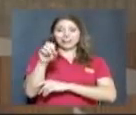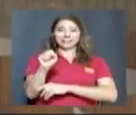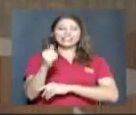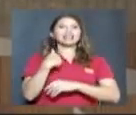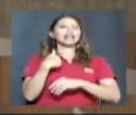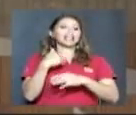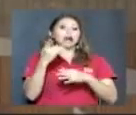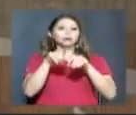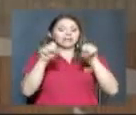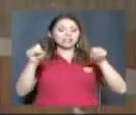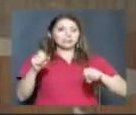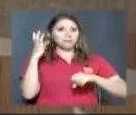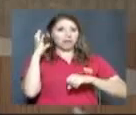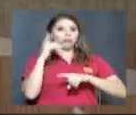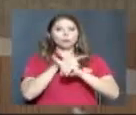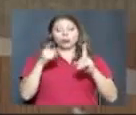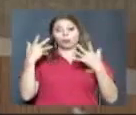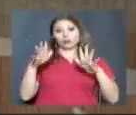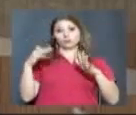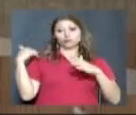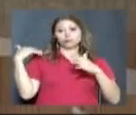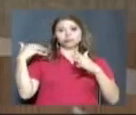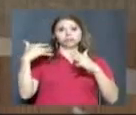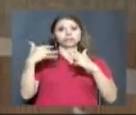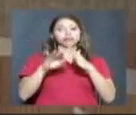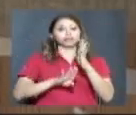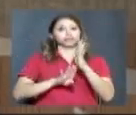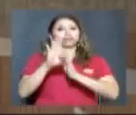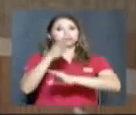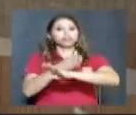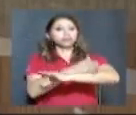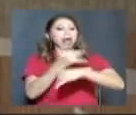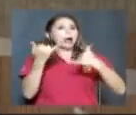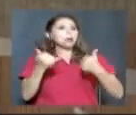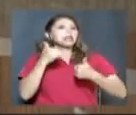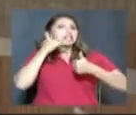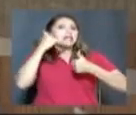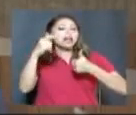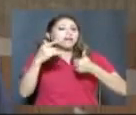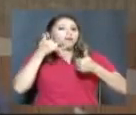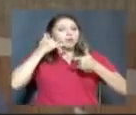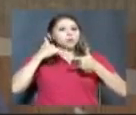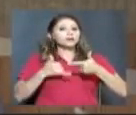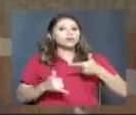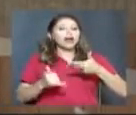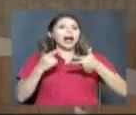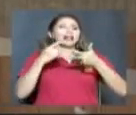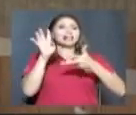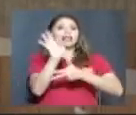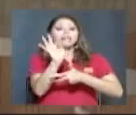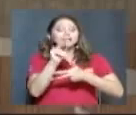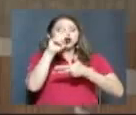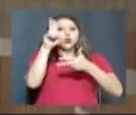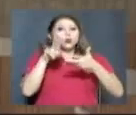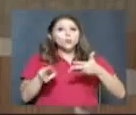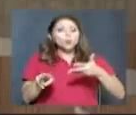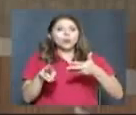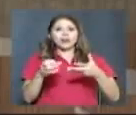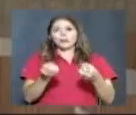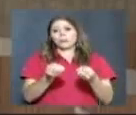demás, a lo que tenemos hoy, ¿verdad? Telefonía, celular, televisión satelital, en fin, tenemos una cantidad enorme, una